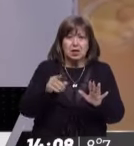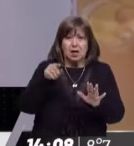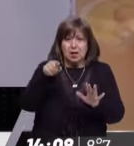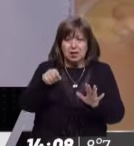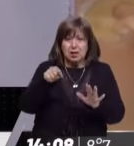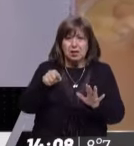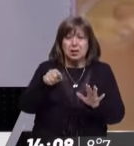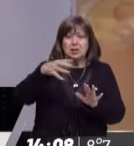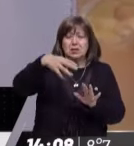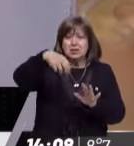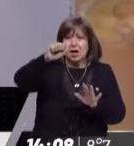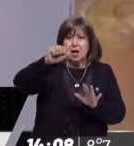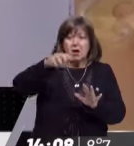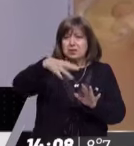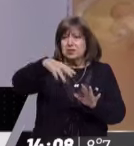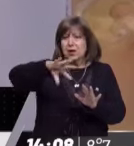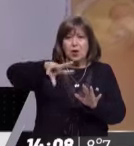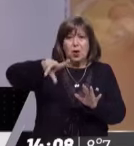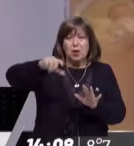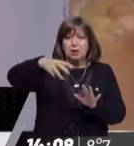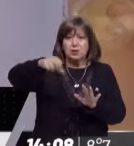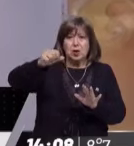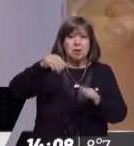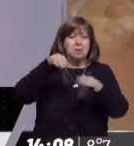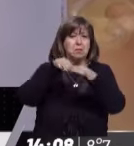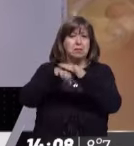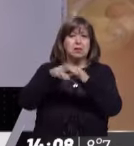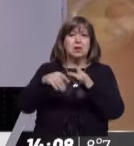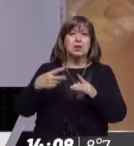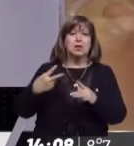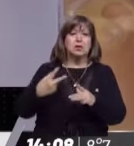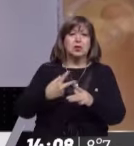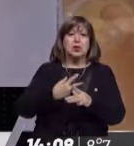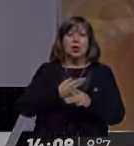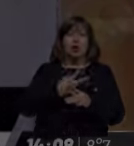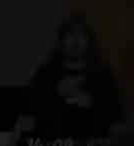y me llevaron lo poco que tenía que estaba juntando para operarme. Me tengo que operar de la vista.